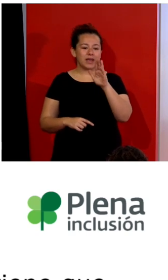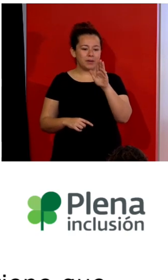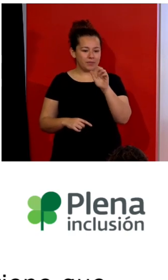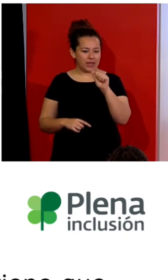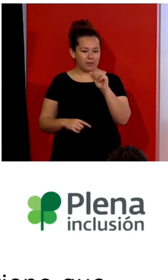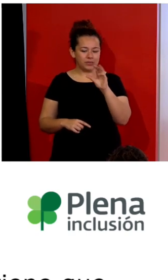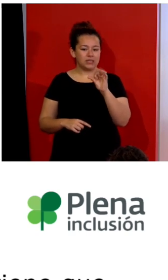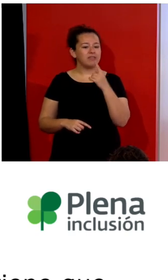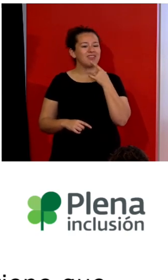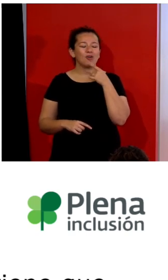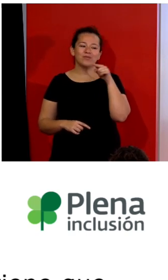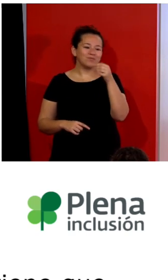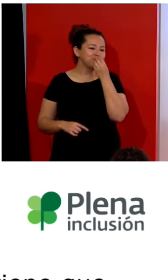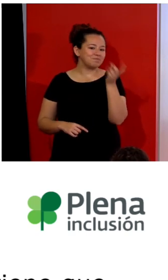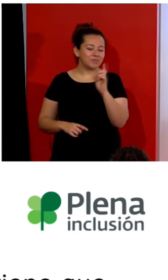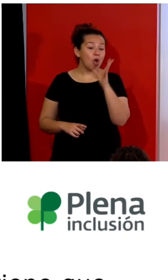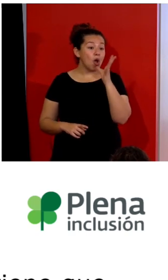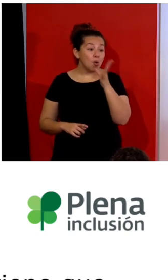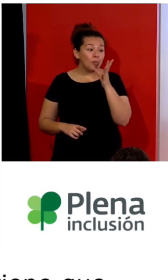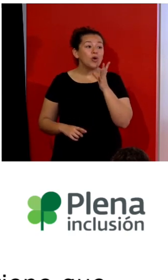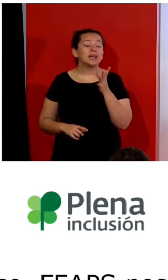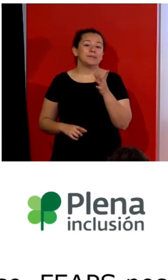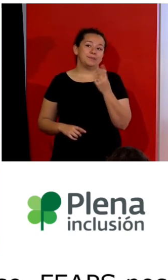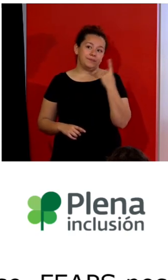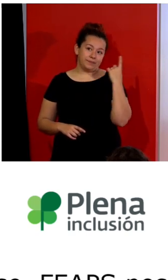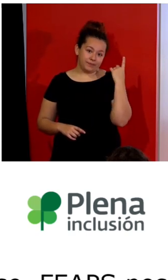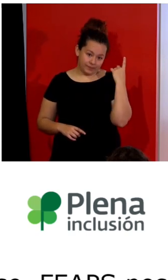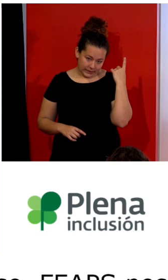un inconveniente porque, aunque se sepa